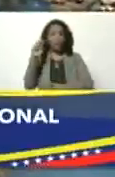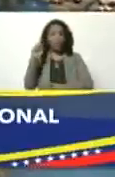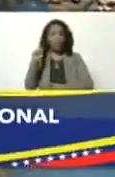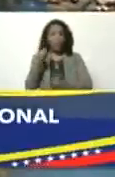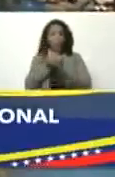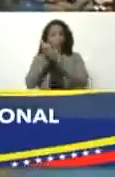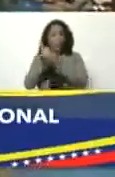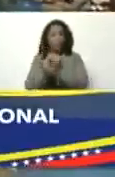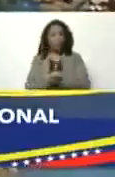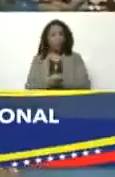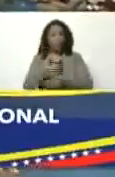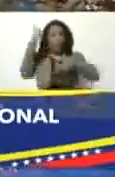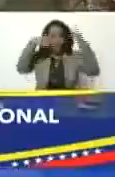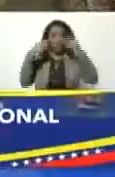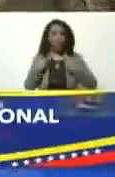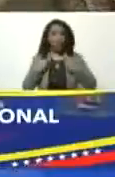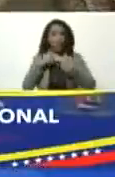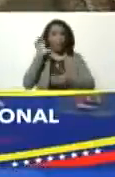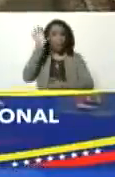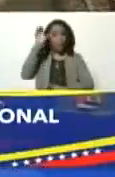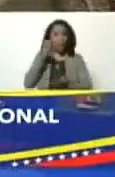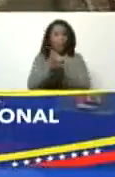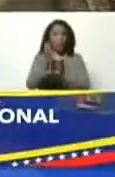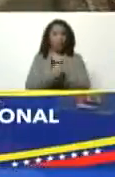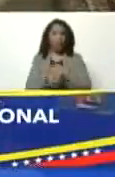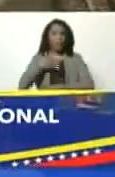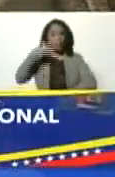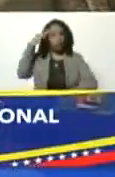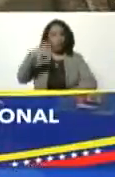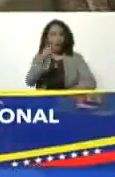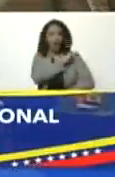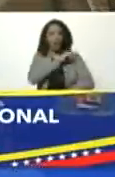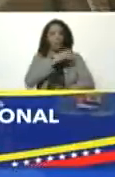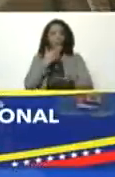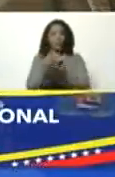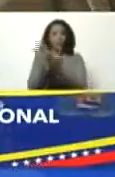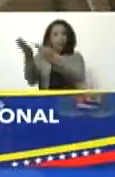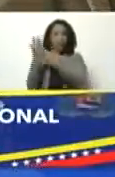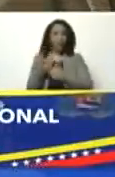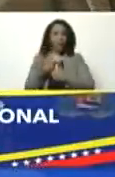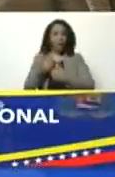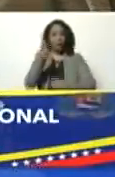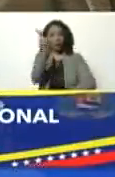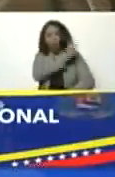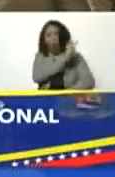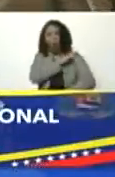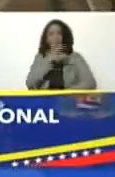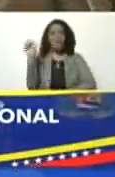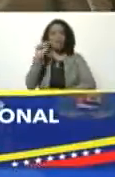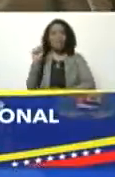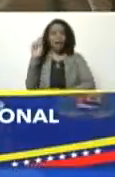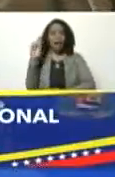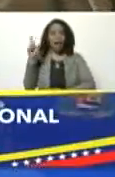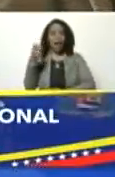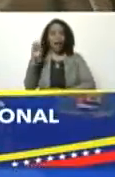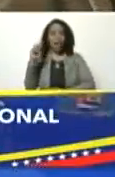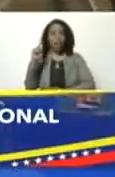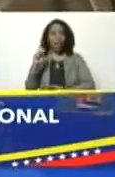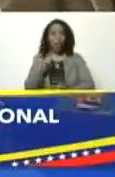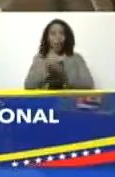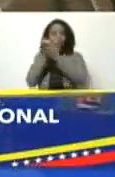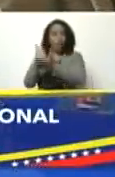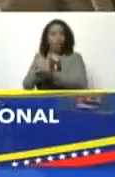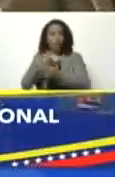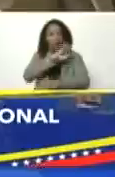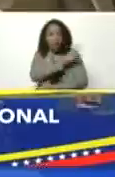¡Chávez vive! ¡La patria sigue! Mi comandante en jefe, permiso para recibir la jerarquía de sargento ayudante de la Fuerza